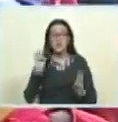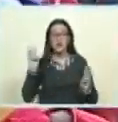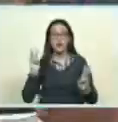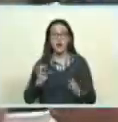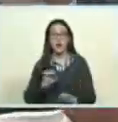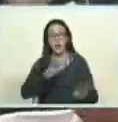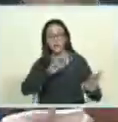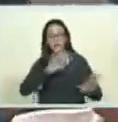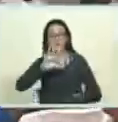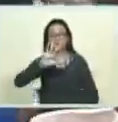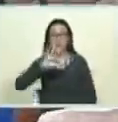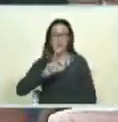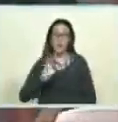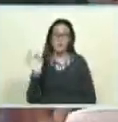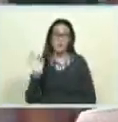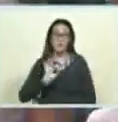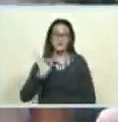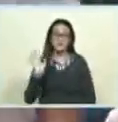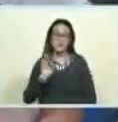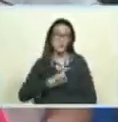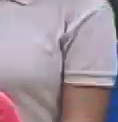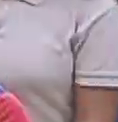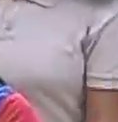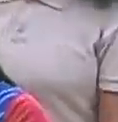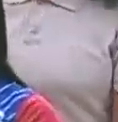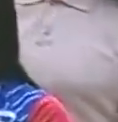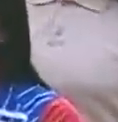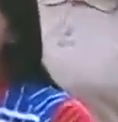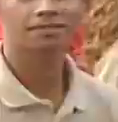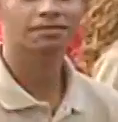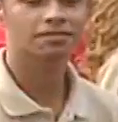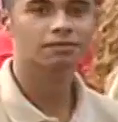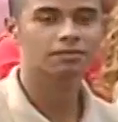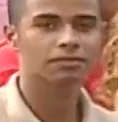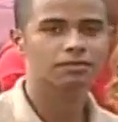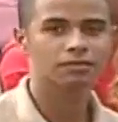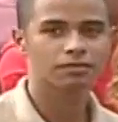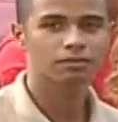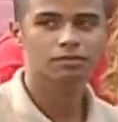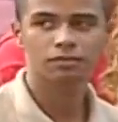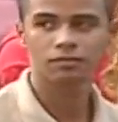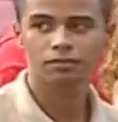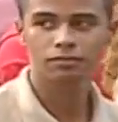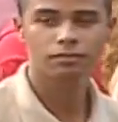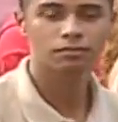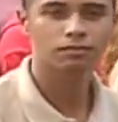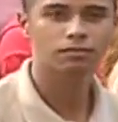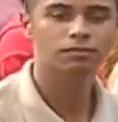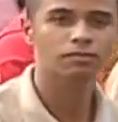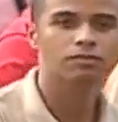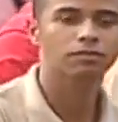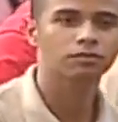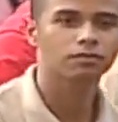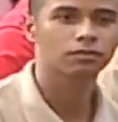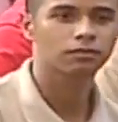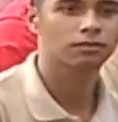el 85%, récord mundial. Así es, presidente, hay que dejar bien claro que a pesar de una guerra